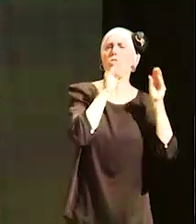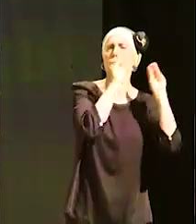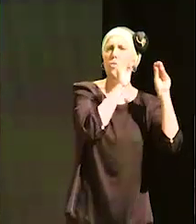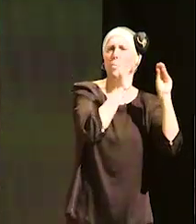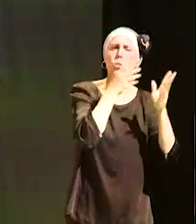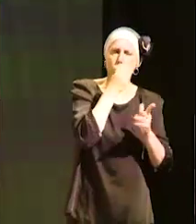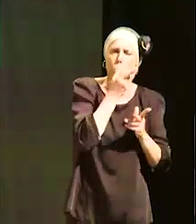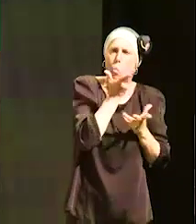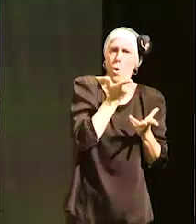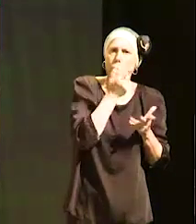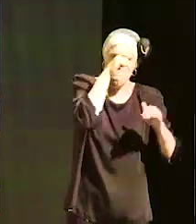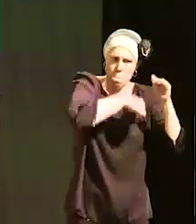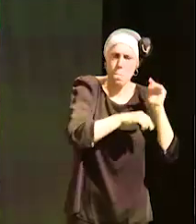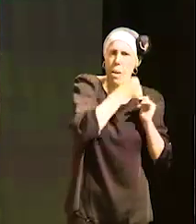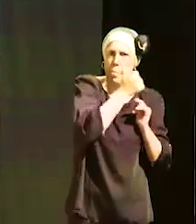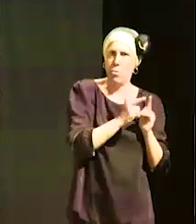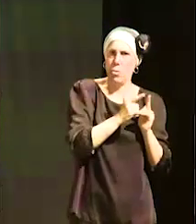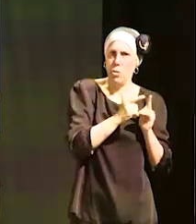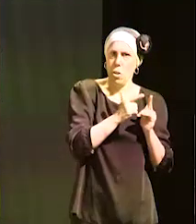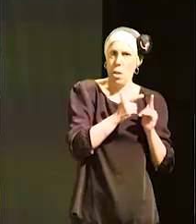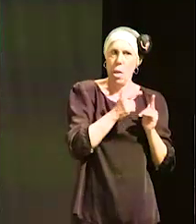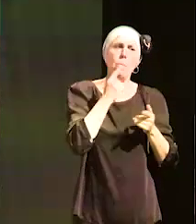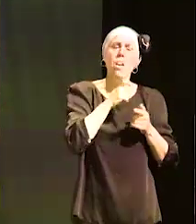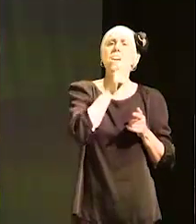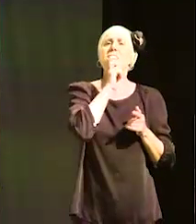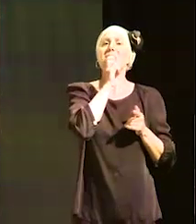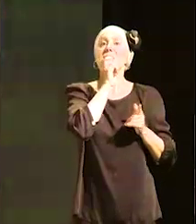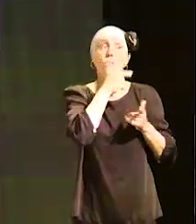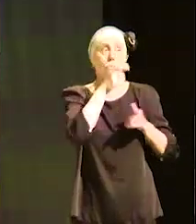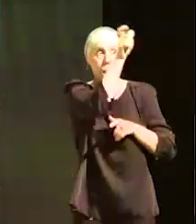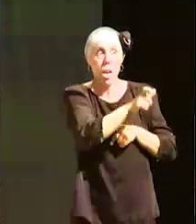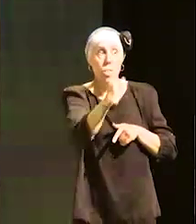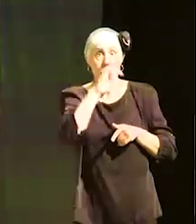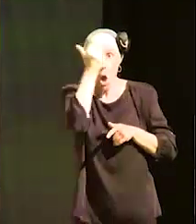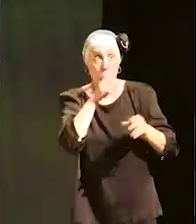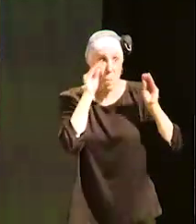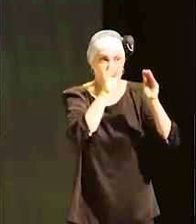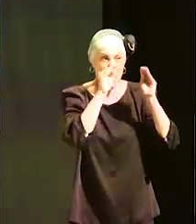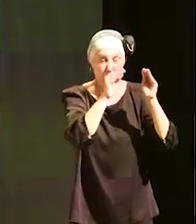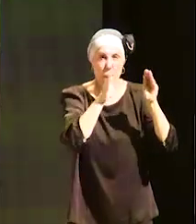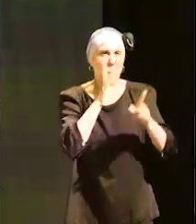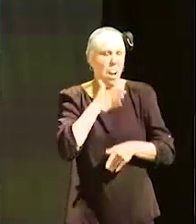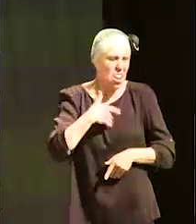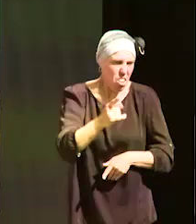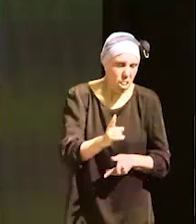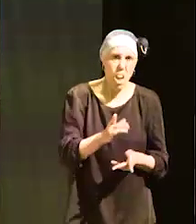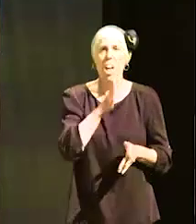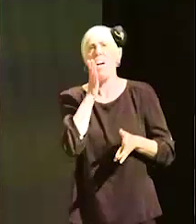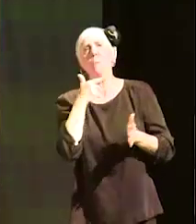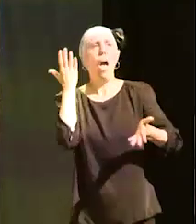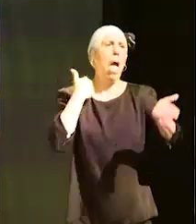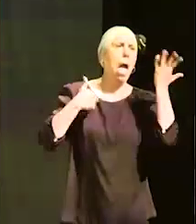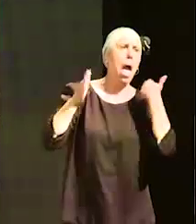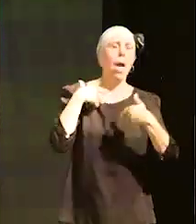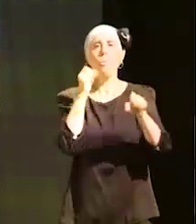profundo pero esos procesos formativos es difícil hacerlo con hombres porque se niega no porque el trabajo por lo que sea